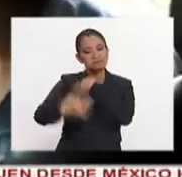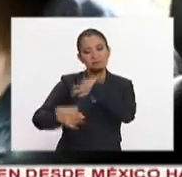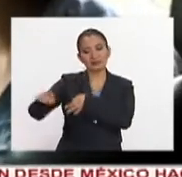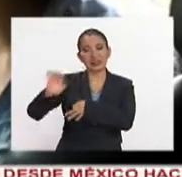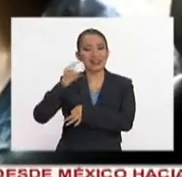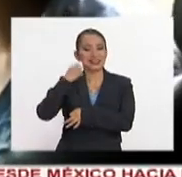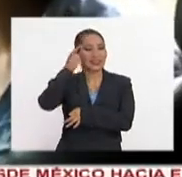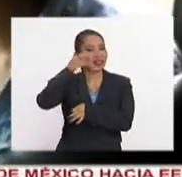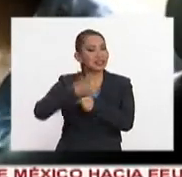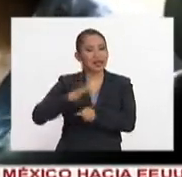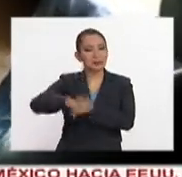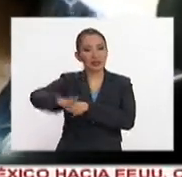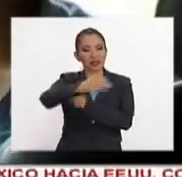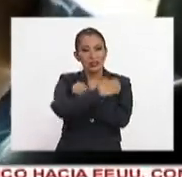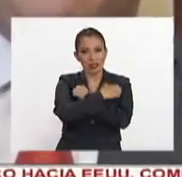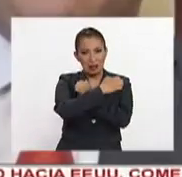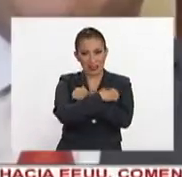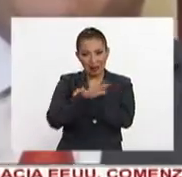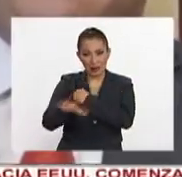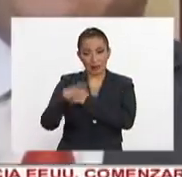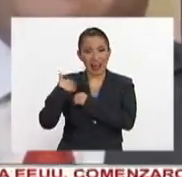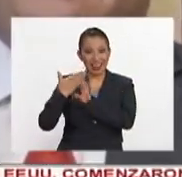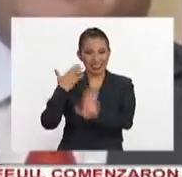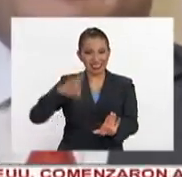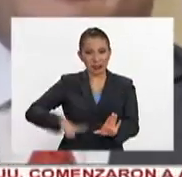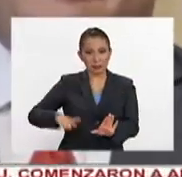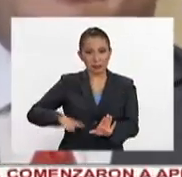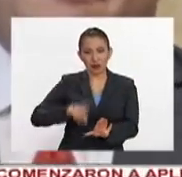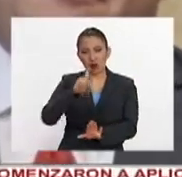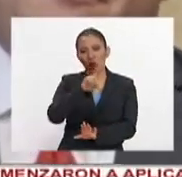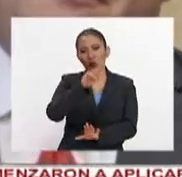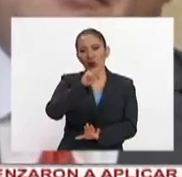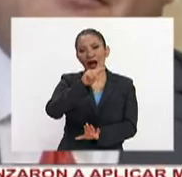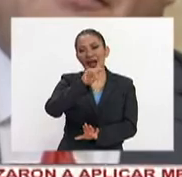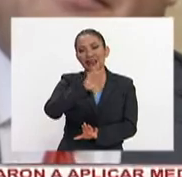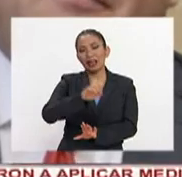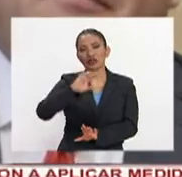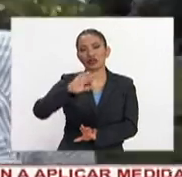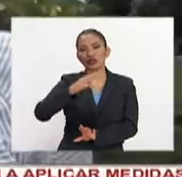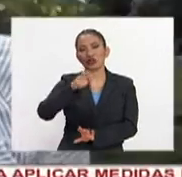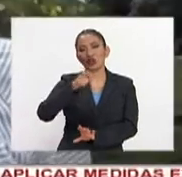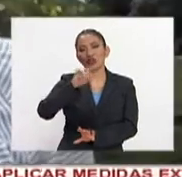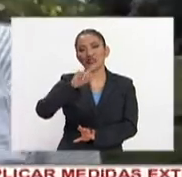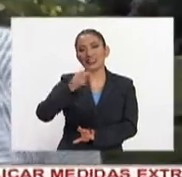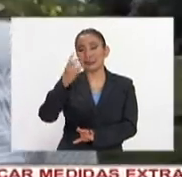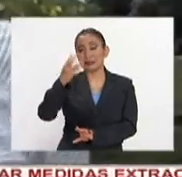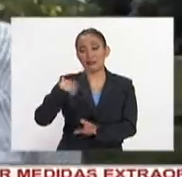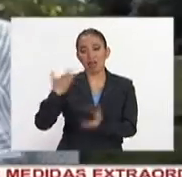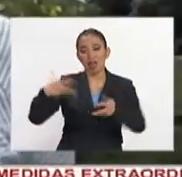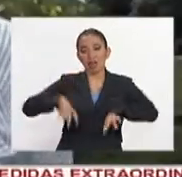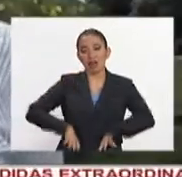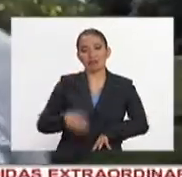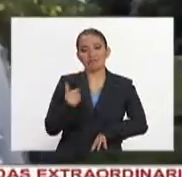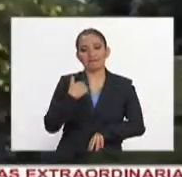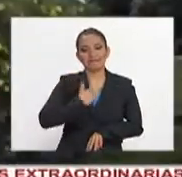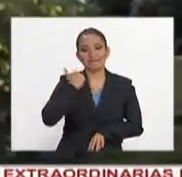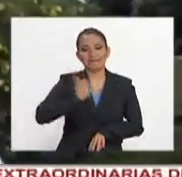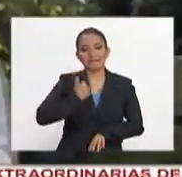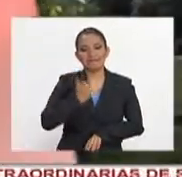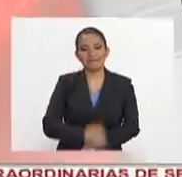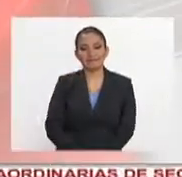proceso a la exdirectora de Espacios Educativos durante la administración de Javier Duarte Xóchitl III por el delito de enriquecimiento